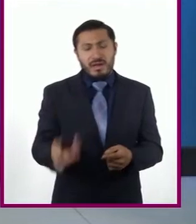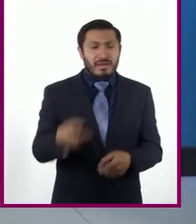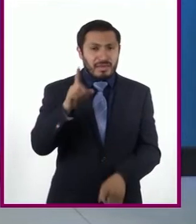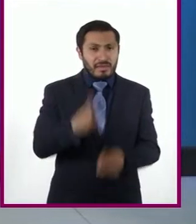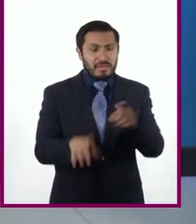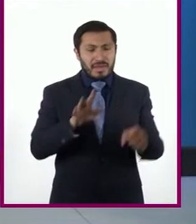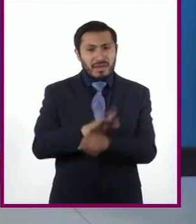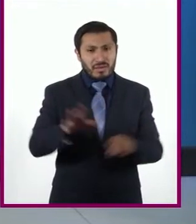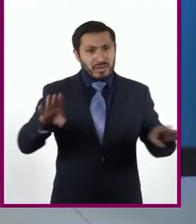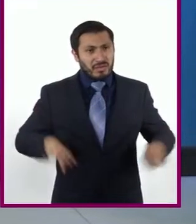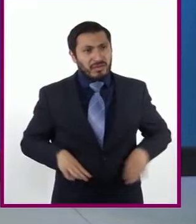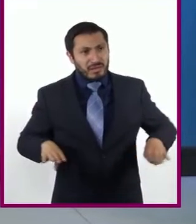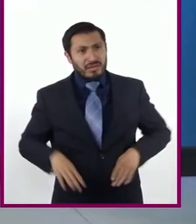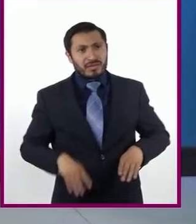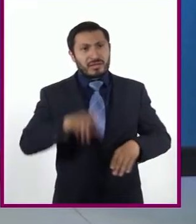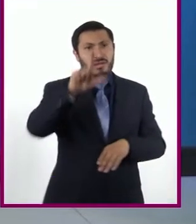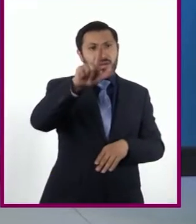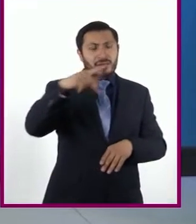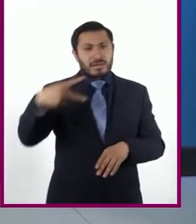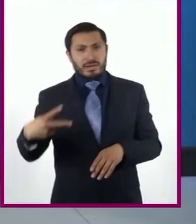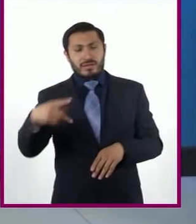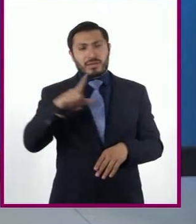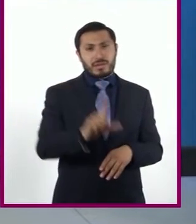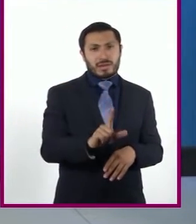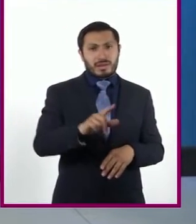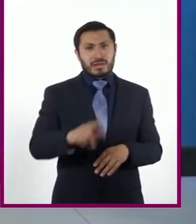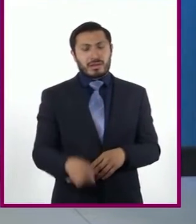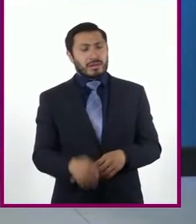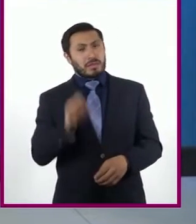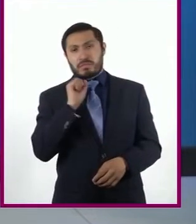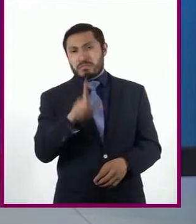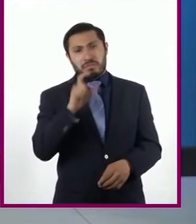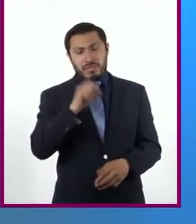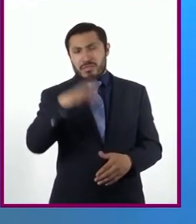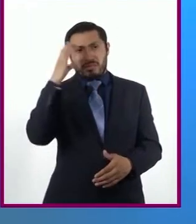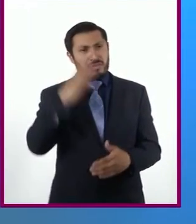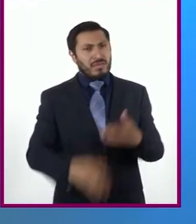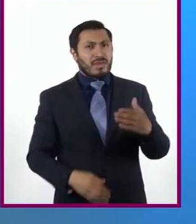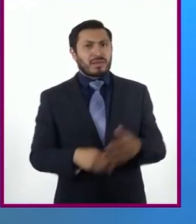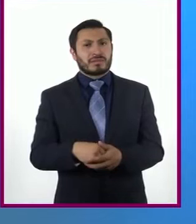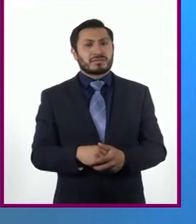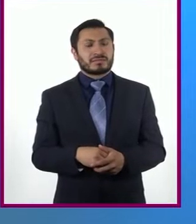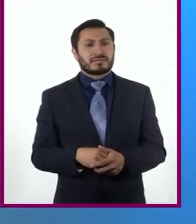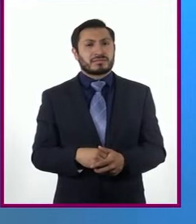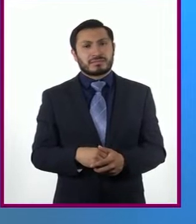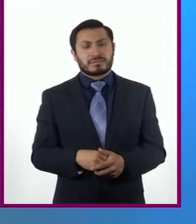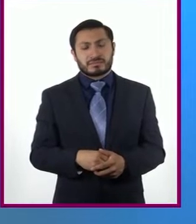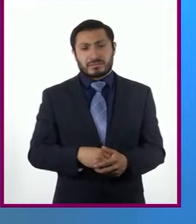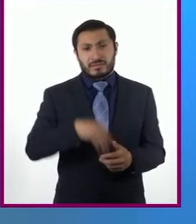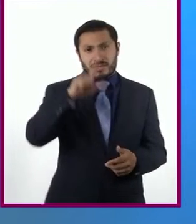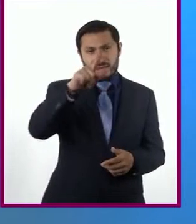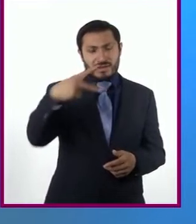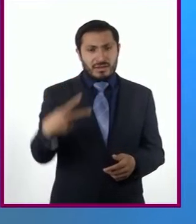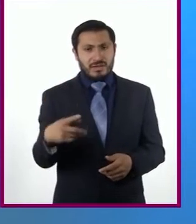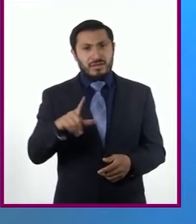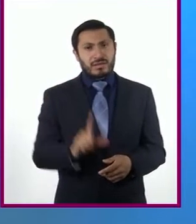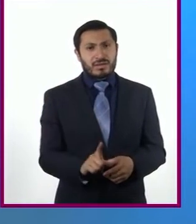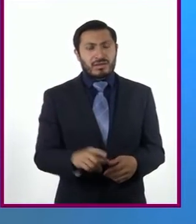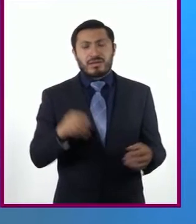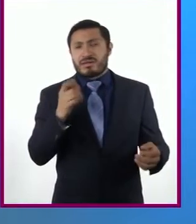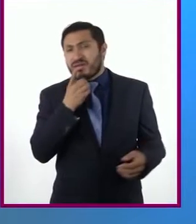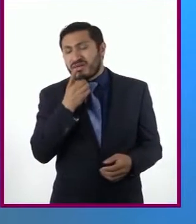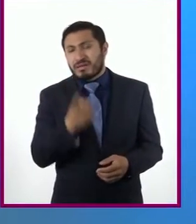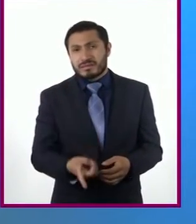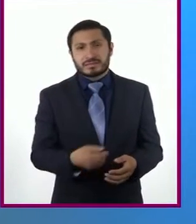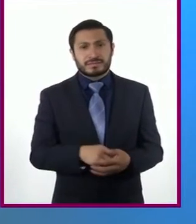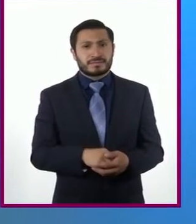de congruencia lado-ángulo-lado, llegando a la misma conclusión. El criterio lado-ángulo-lado nos